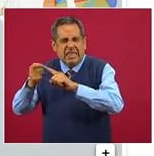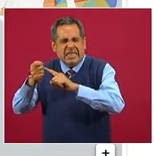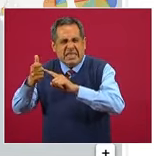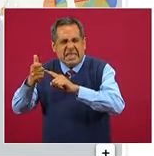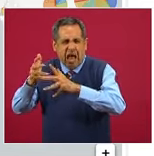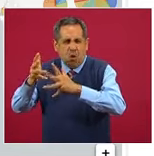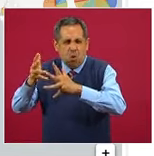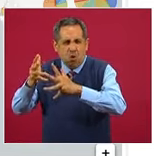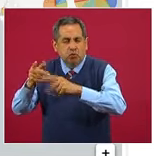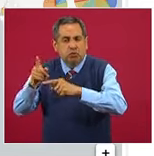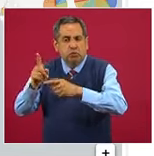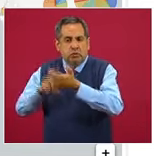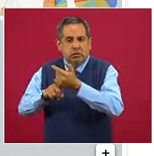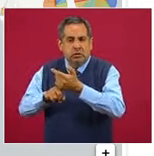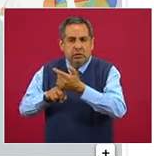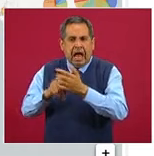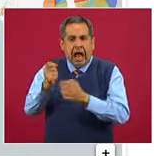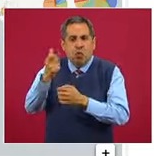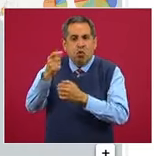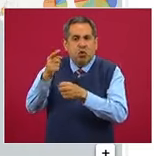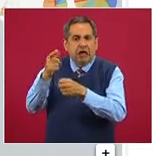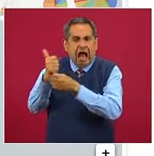cuenta, en Europa está pintadito de azul.